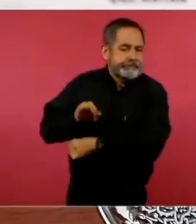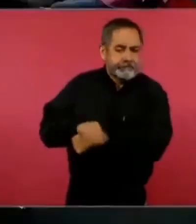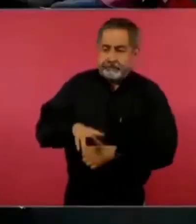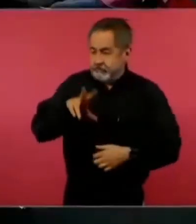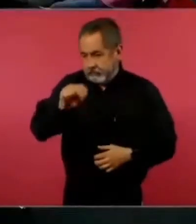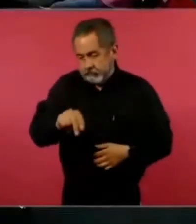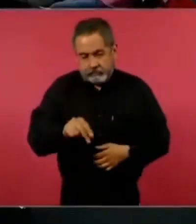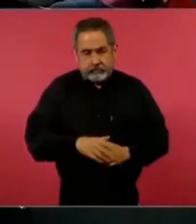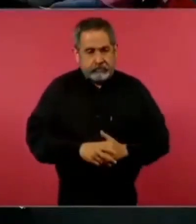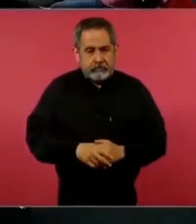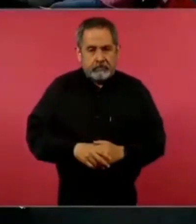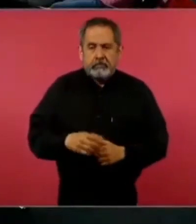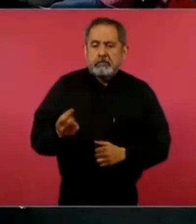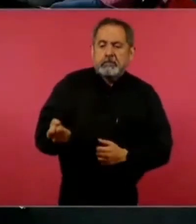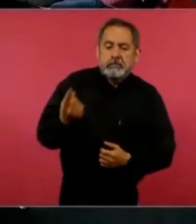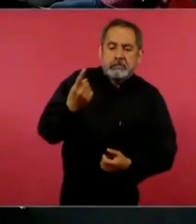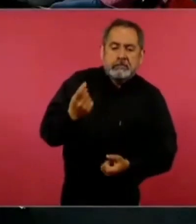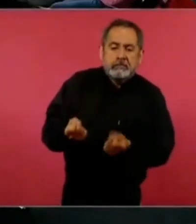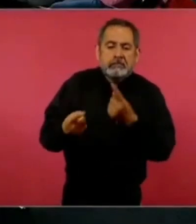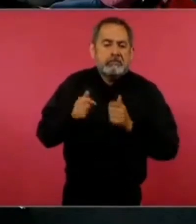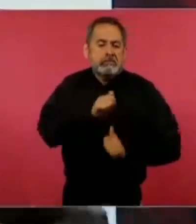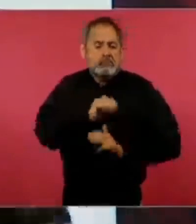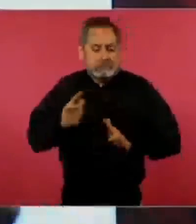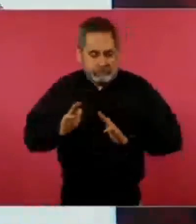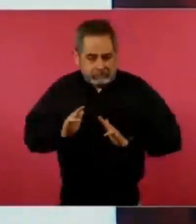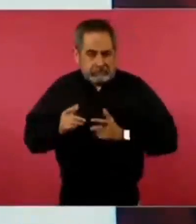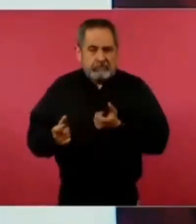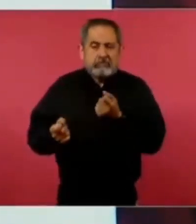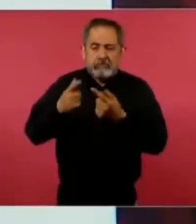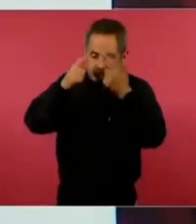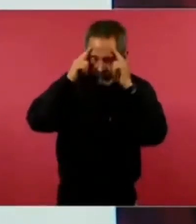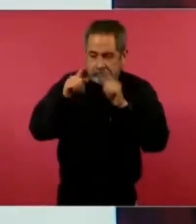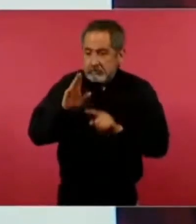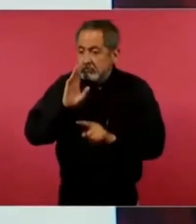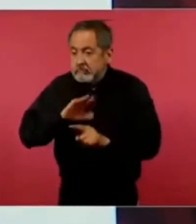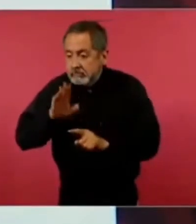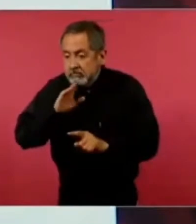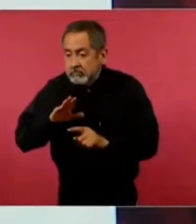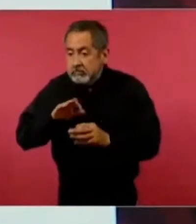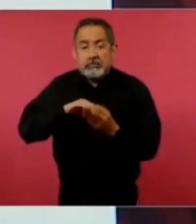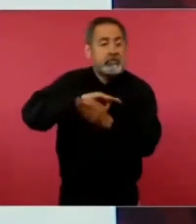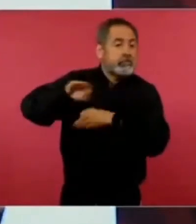mal desempeño de soldados y de marinos se puede afectar una institución,